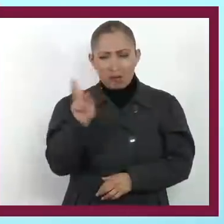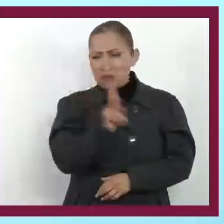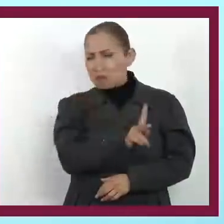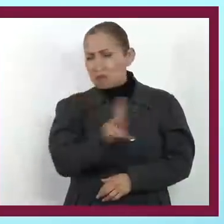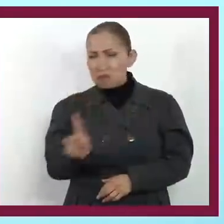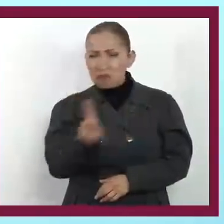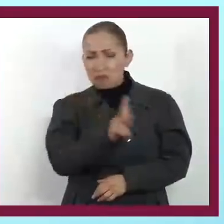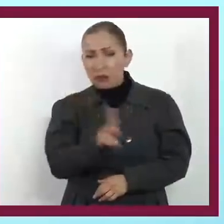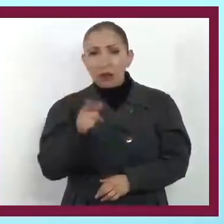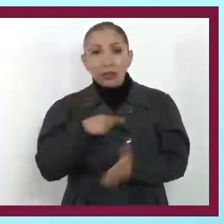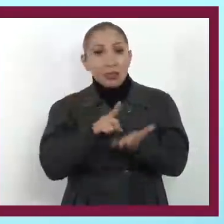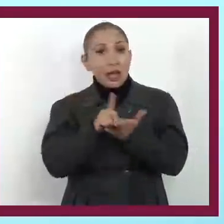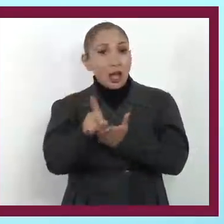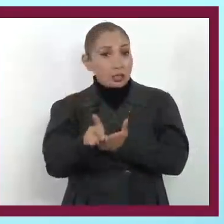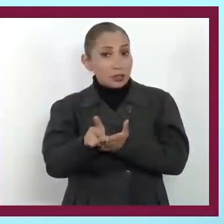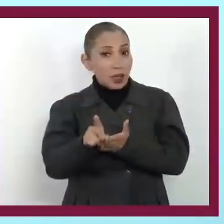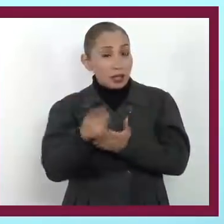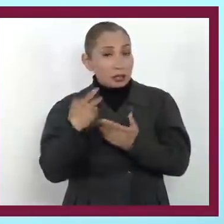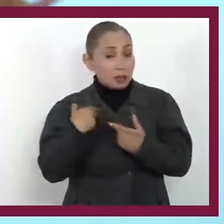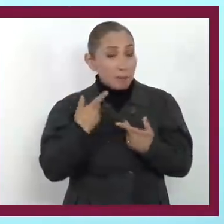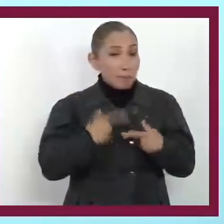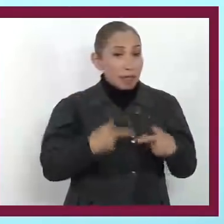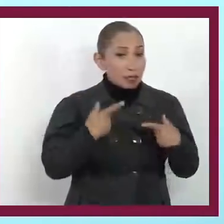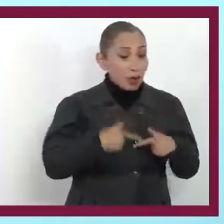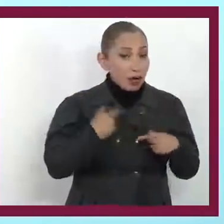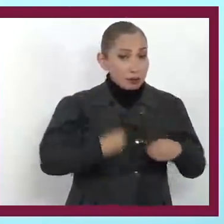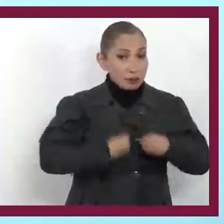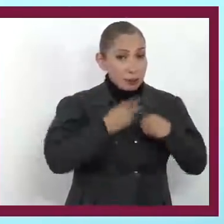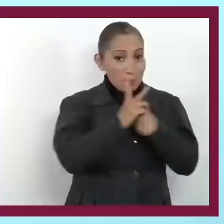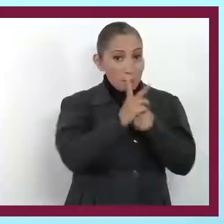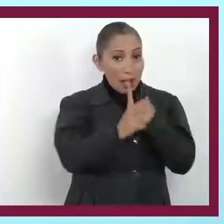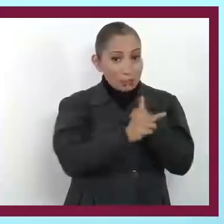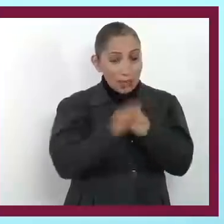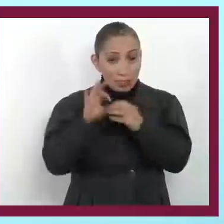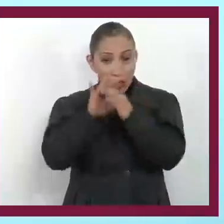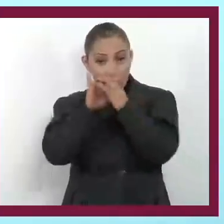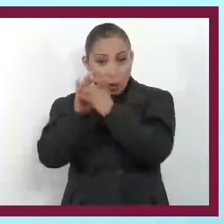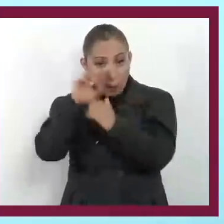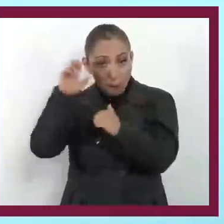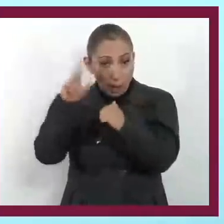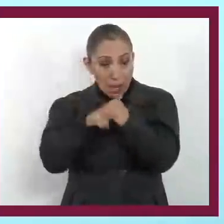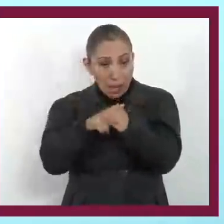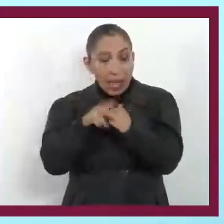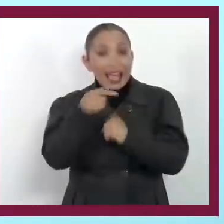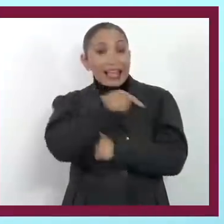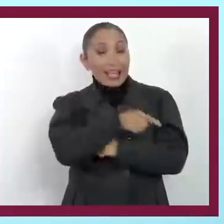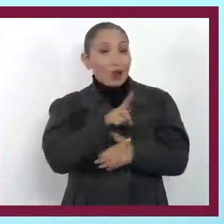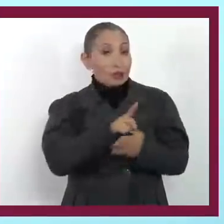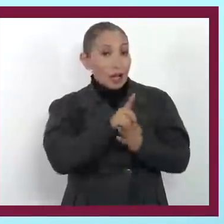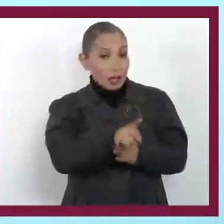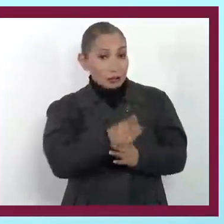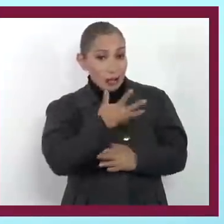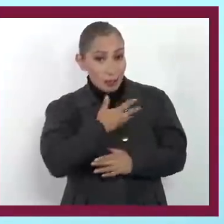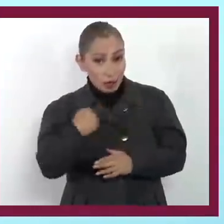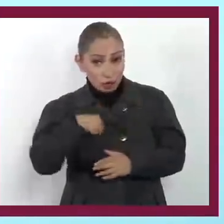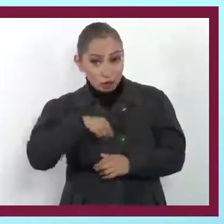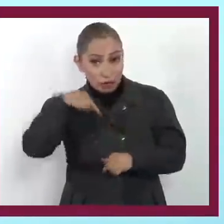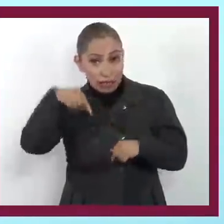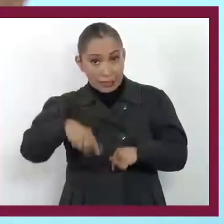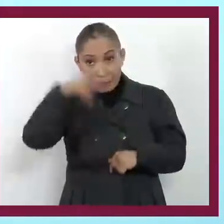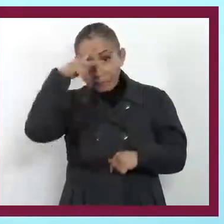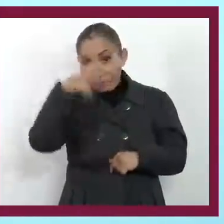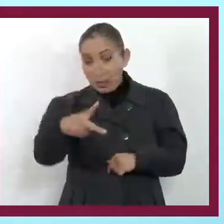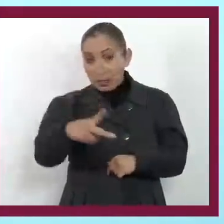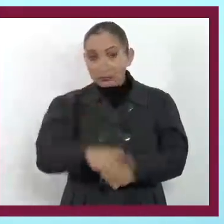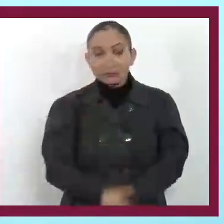parecido entre los derechos de las ciudadanas y los ciudadanos de la Unión Europea y los derechos que tenemos las